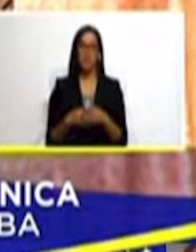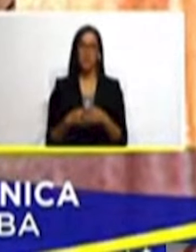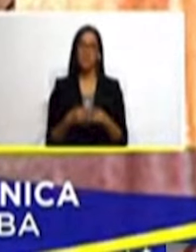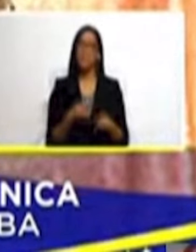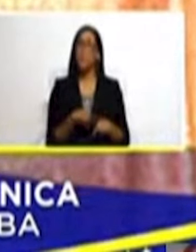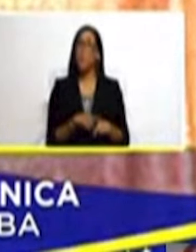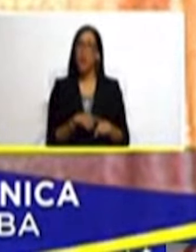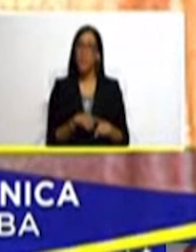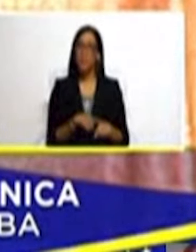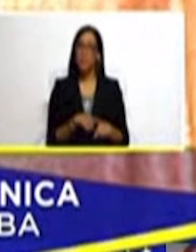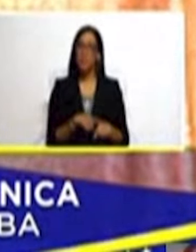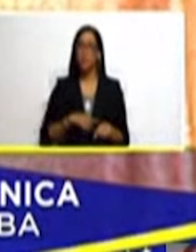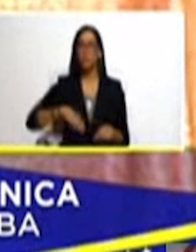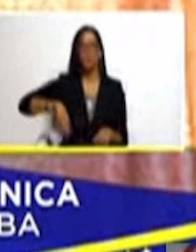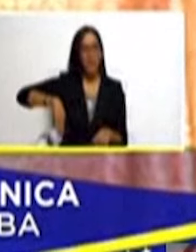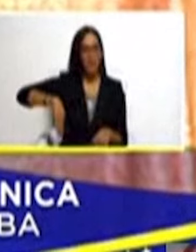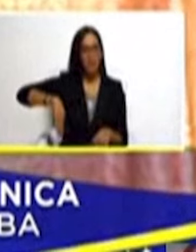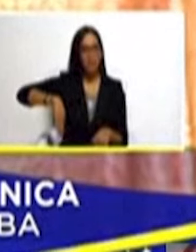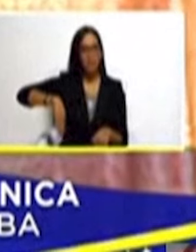temporalmente por Guyana,